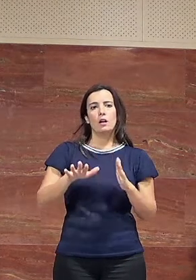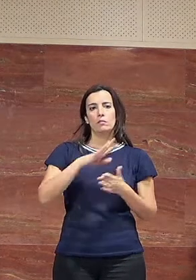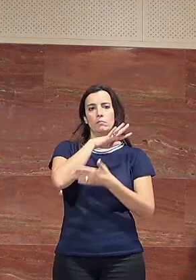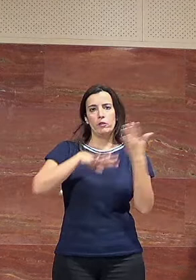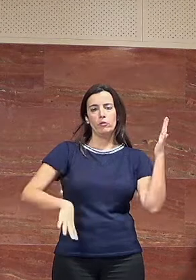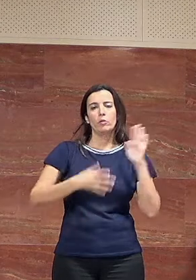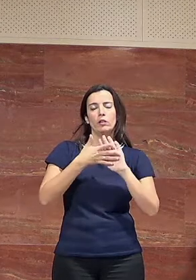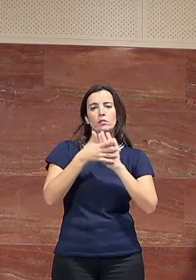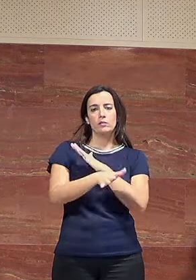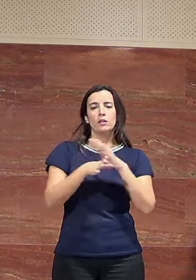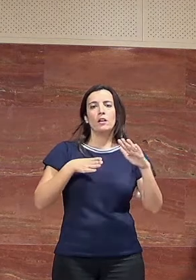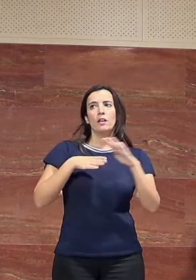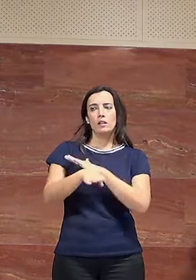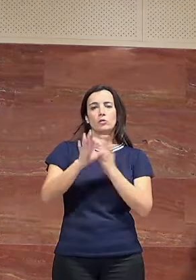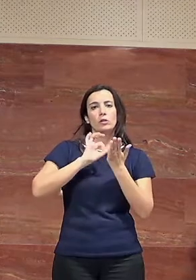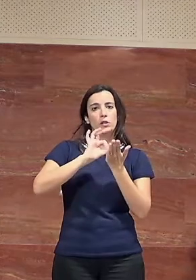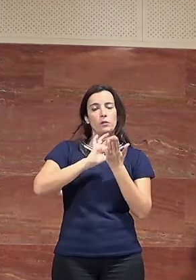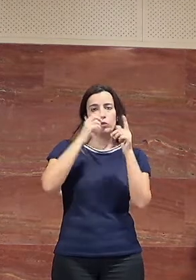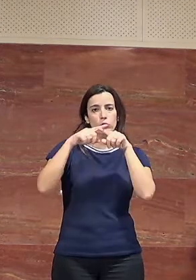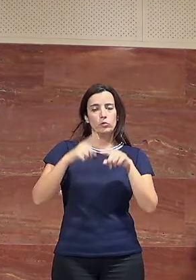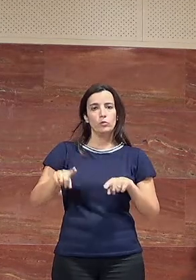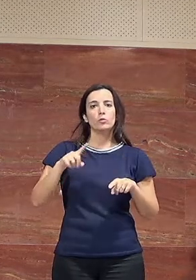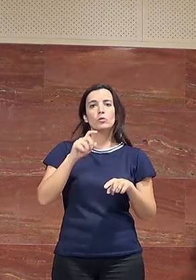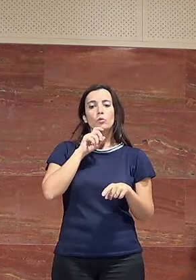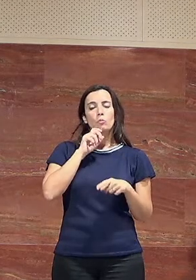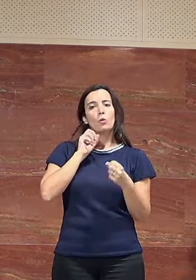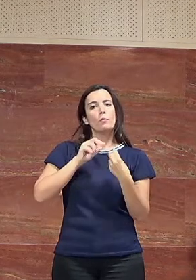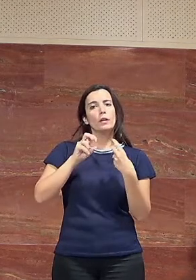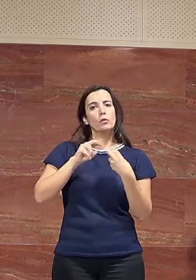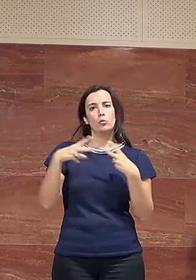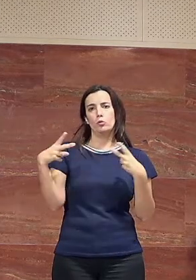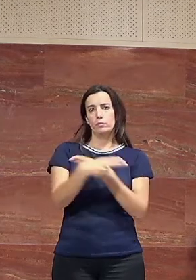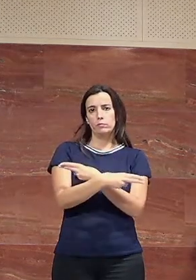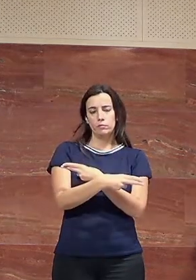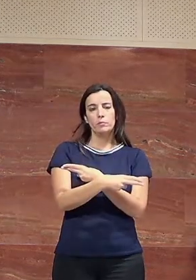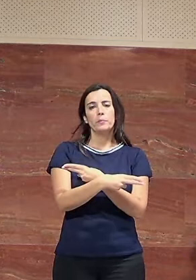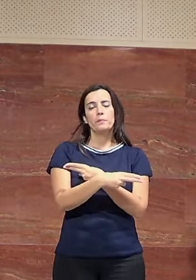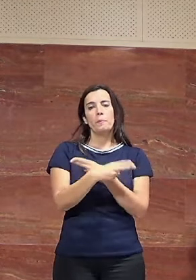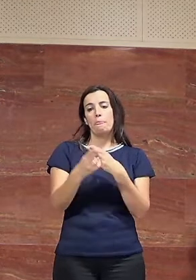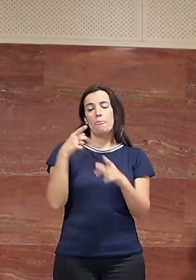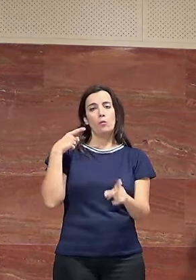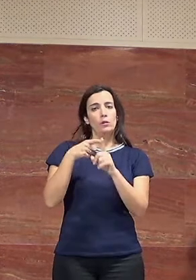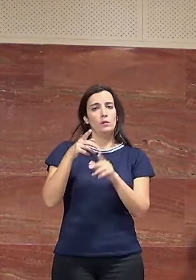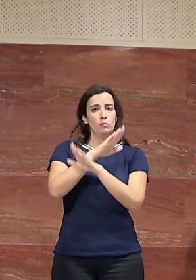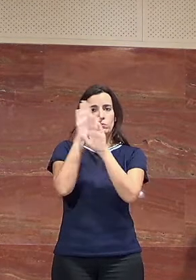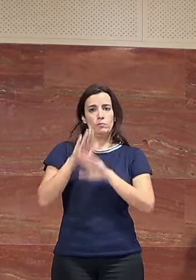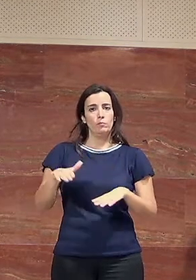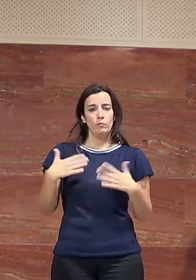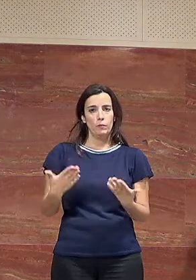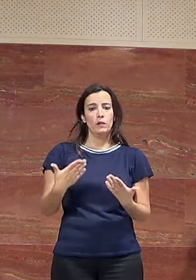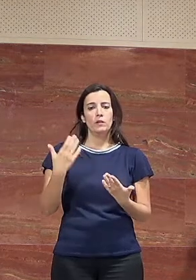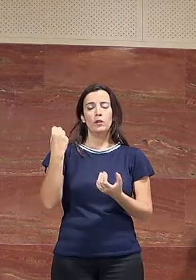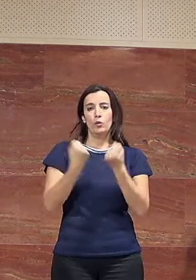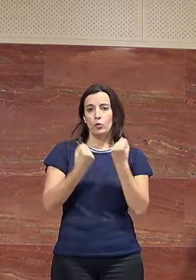y otros servicios de emergencia lo permiten, impidiendo el paso de vehículos. Y bueno, pues el objetivo final, como se ve, es que el coche pierda